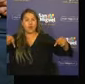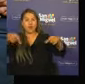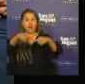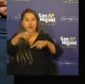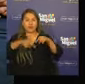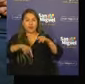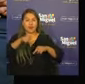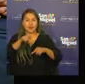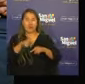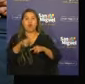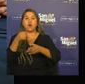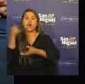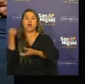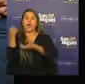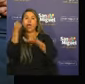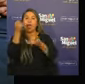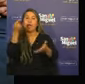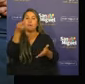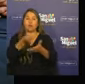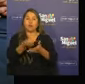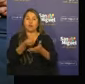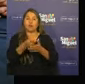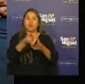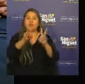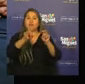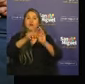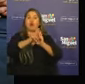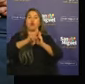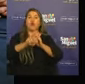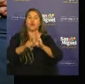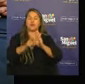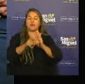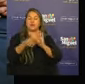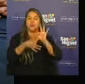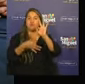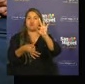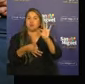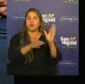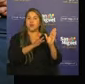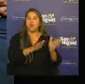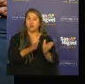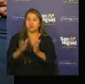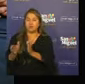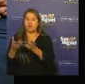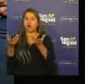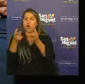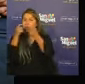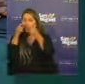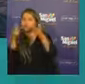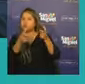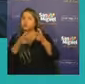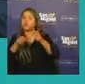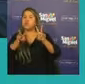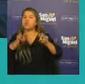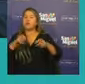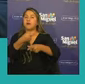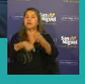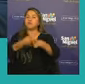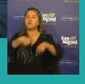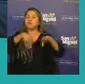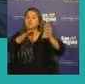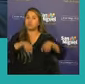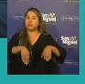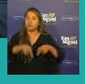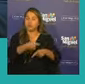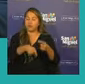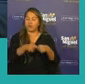aporte del Consejo Municipal a la ordenanza de comercio ambulante, a cómo regulábamos algo que yo sé que suena